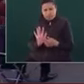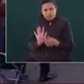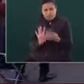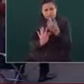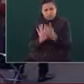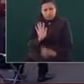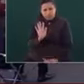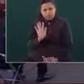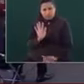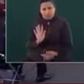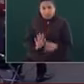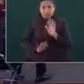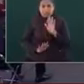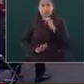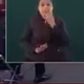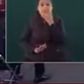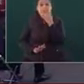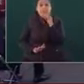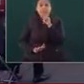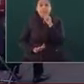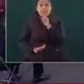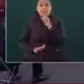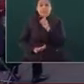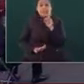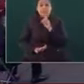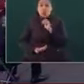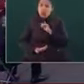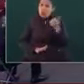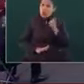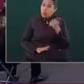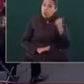No, no es este, hay otro.